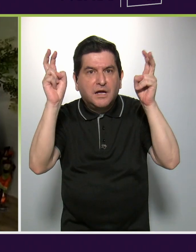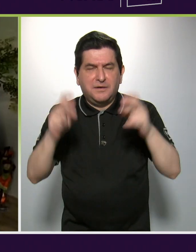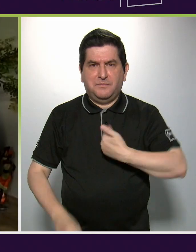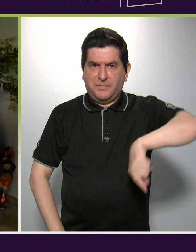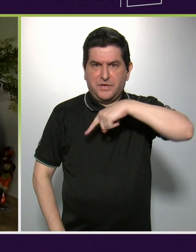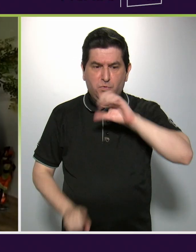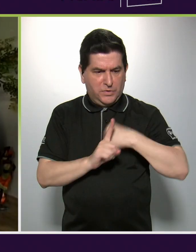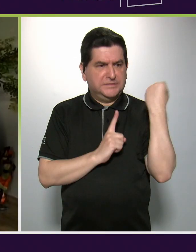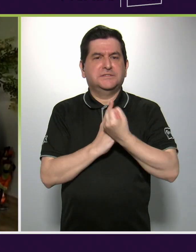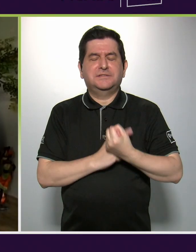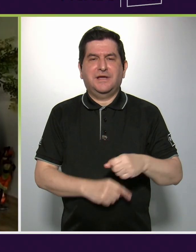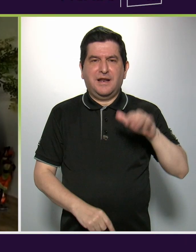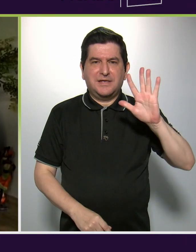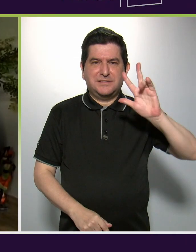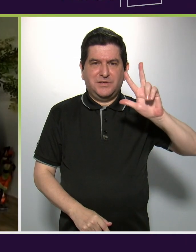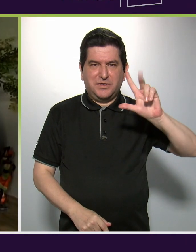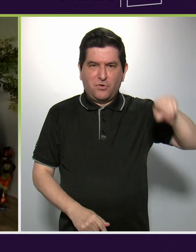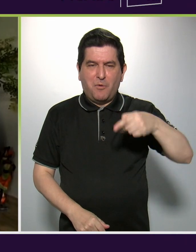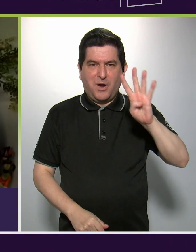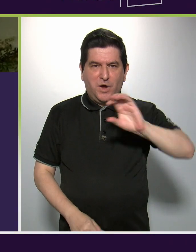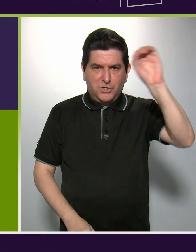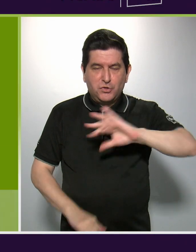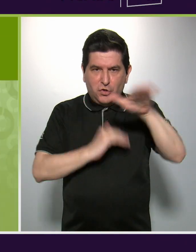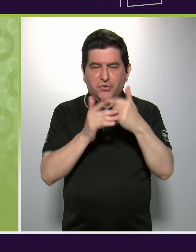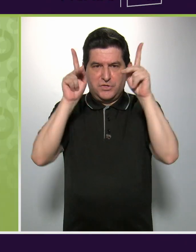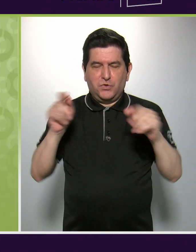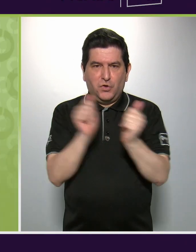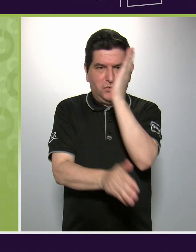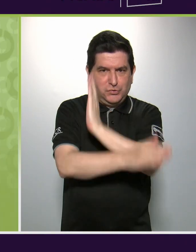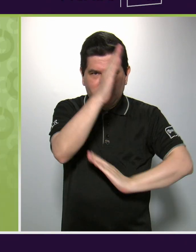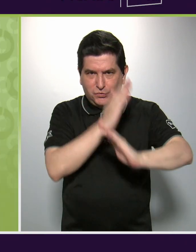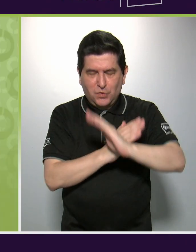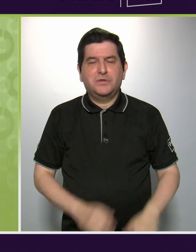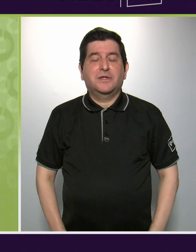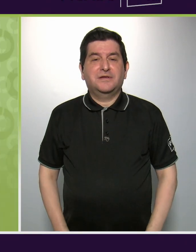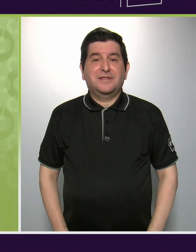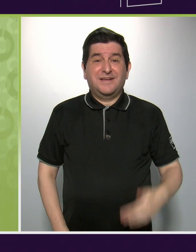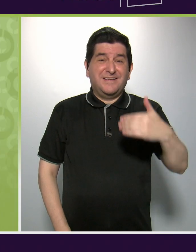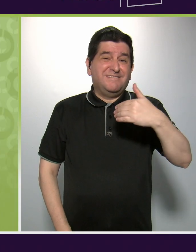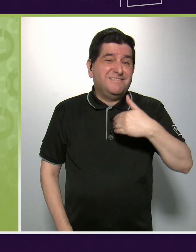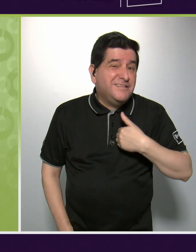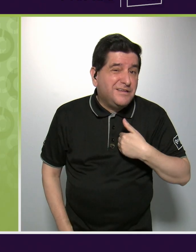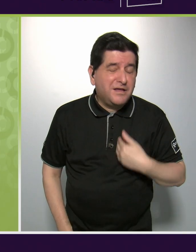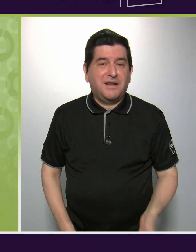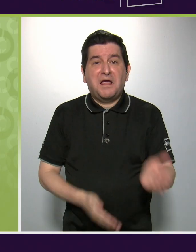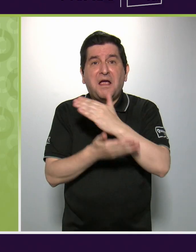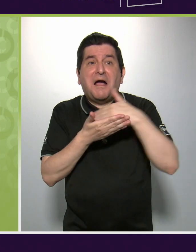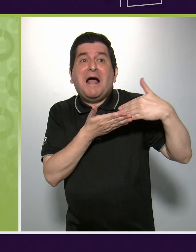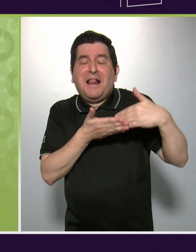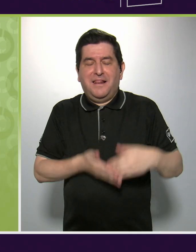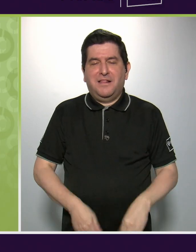con discapacidad están logrando tener algún nivel educativo de primaria o inferior a primaria. O sea,